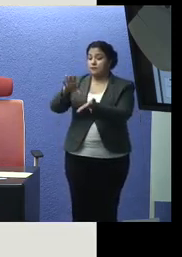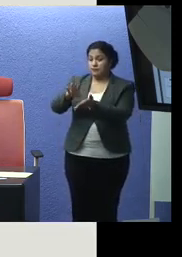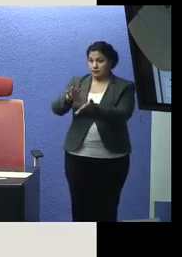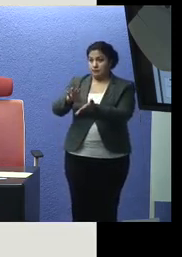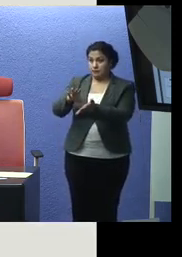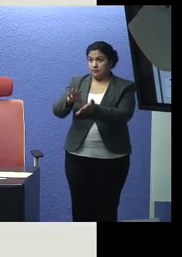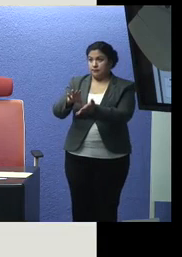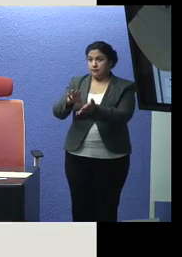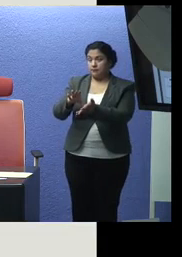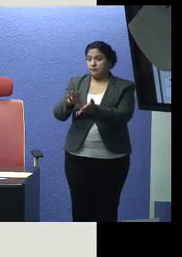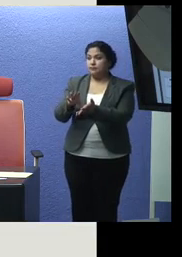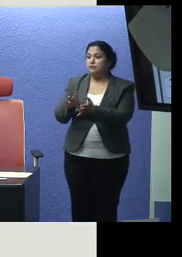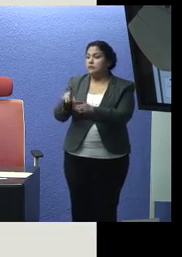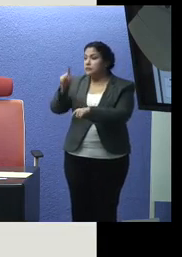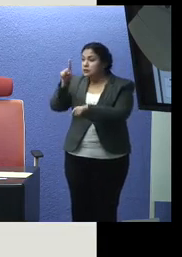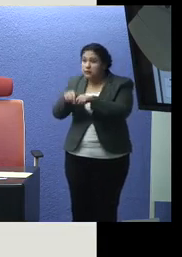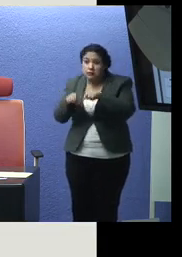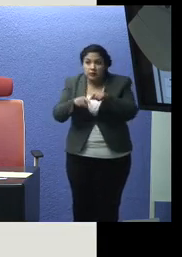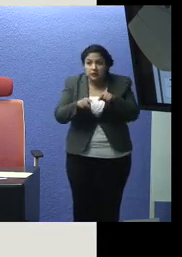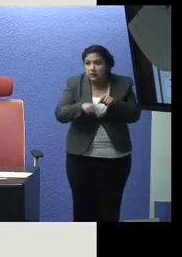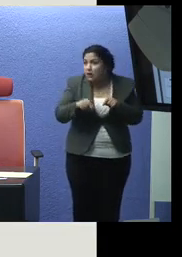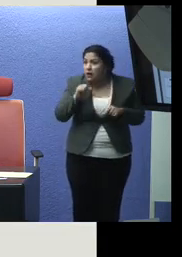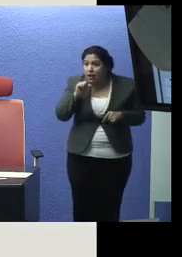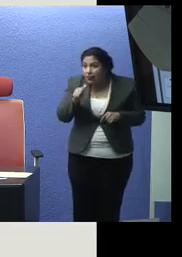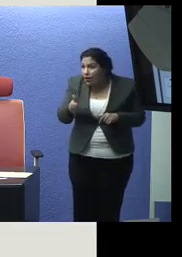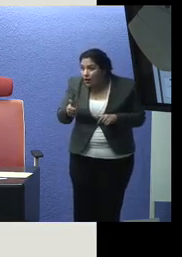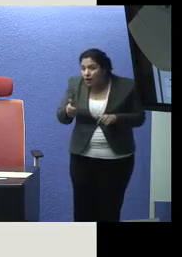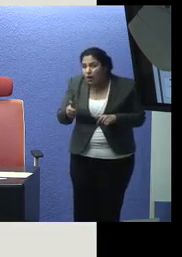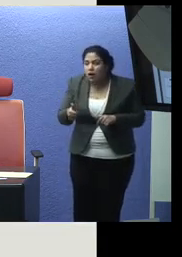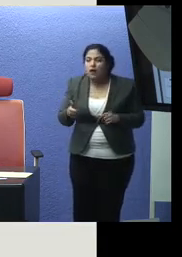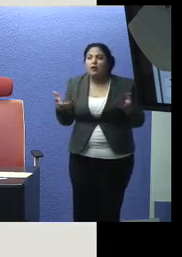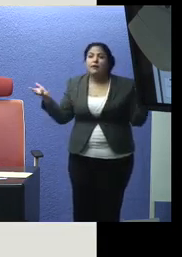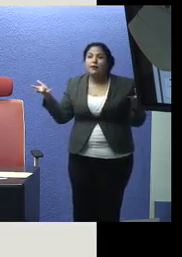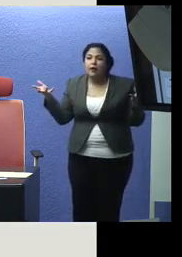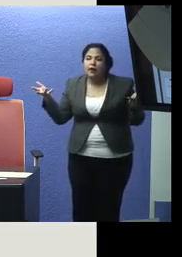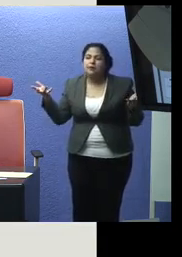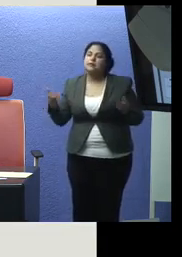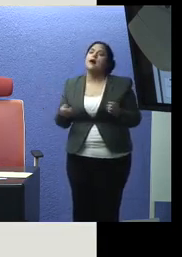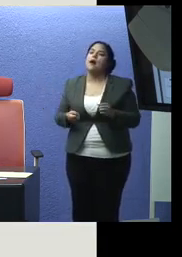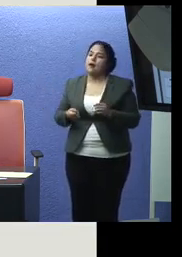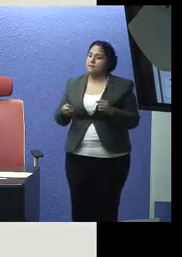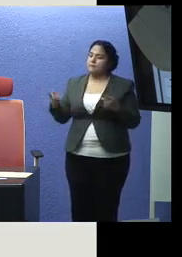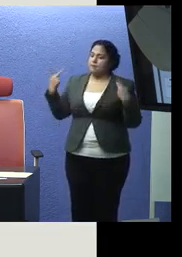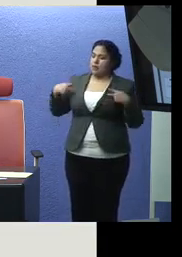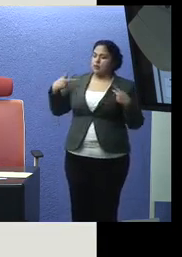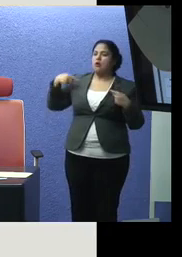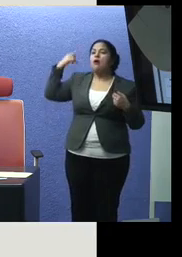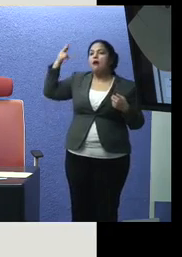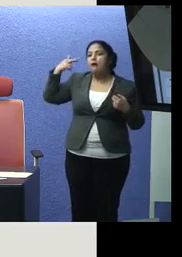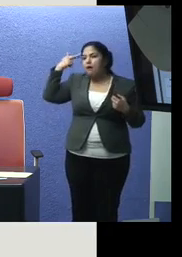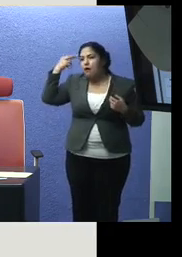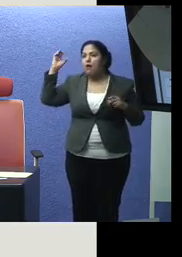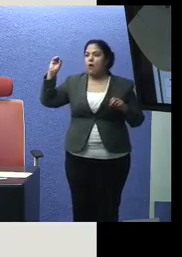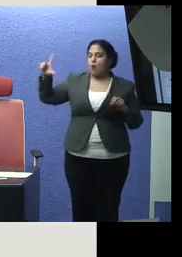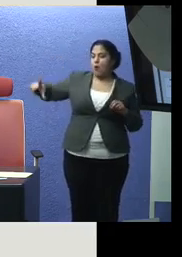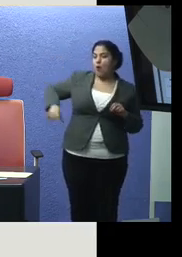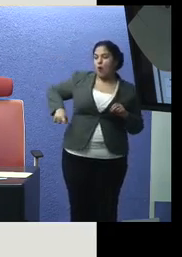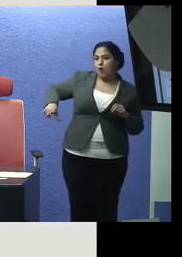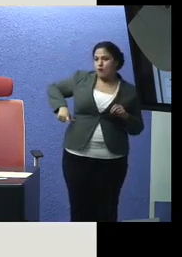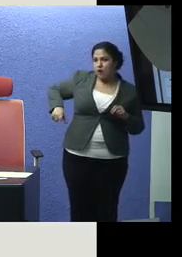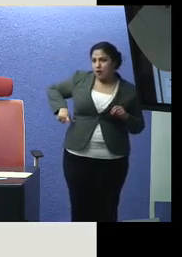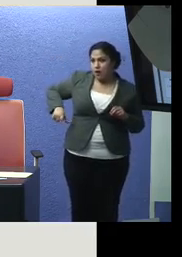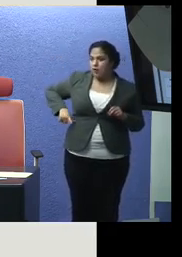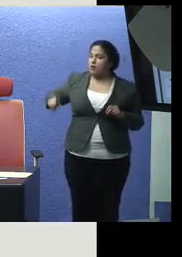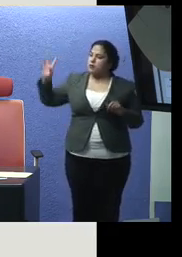de entretenimiento, ¿no? Se entretenían a los gobernantes a través de ser sus bufones,